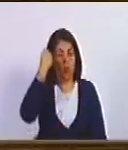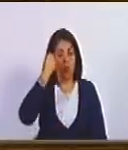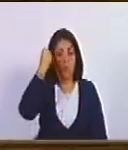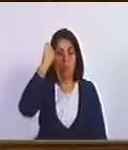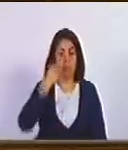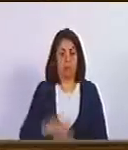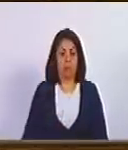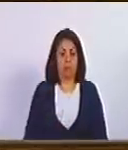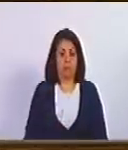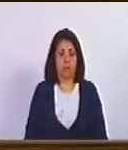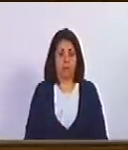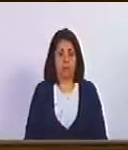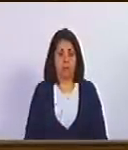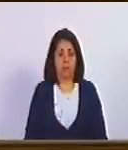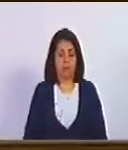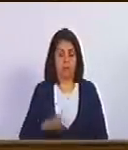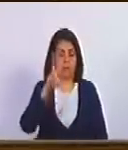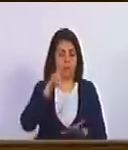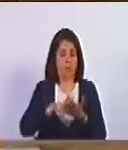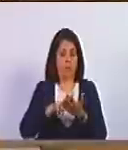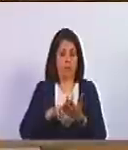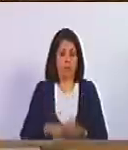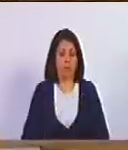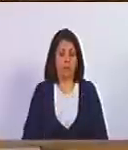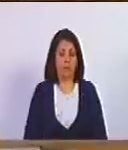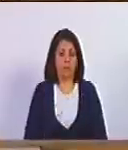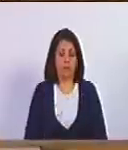consideración. Aprobado. Siguiente.